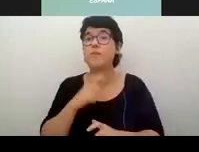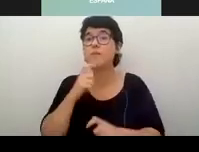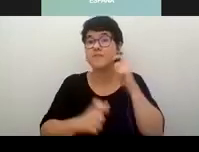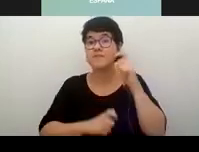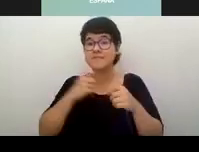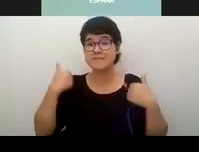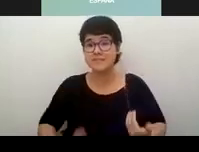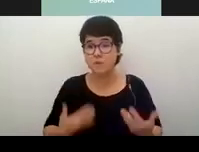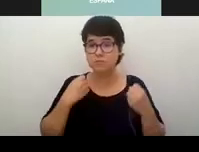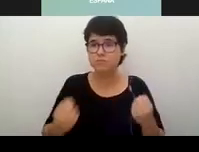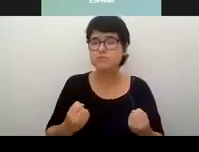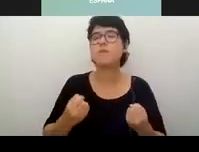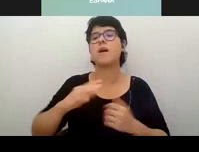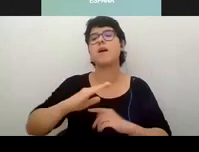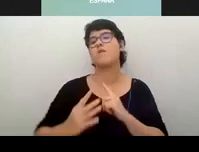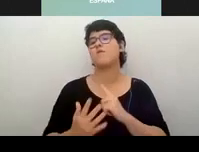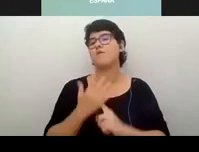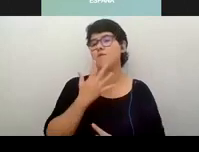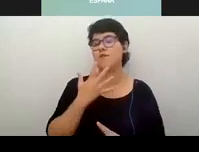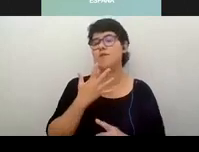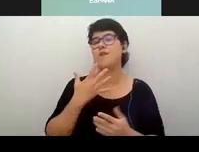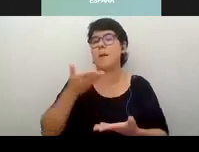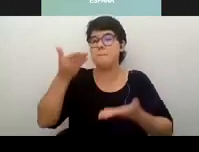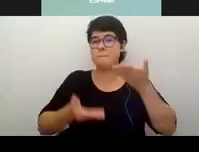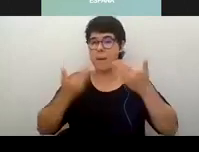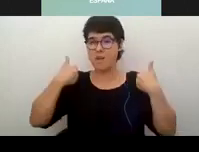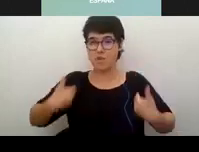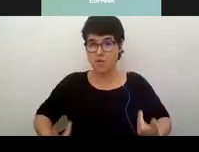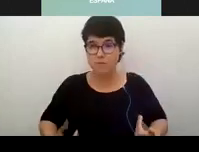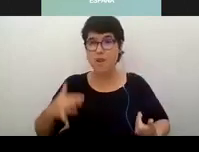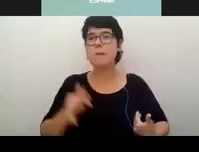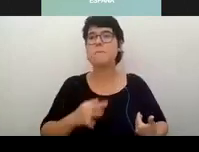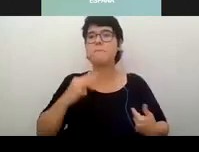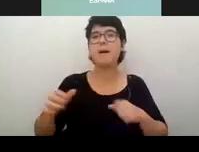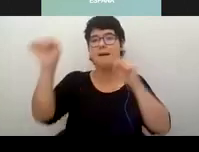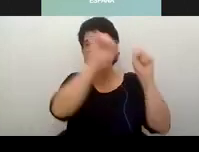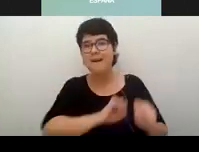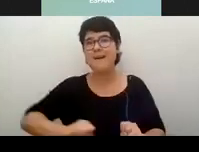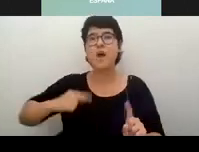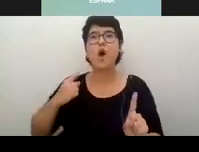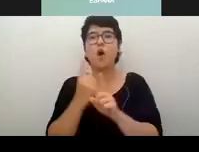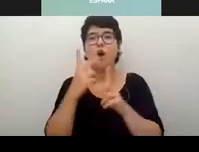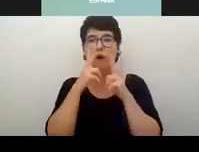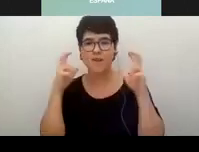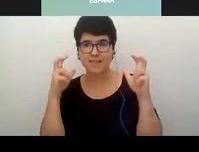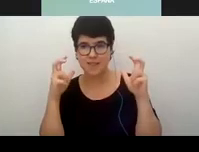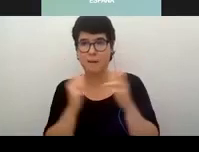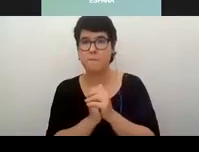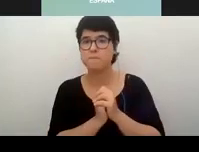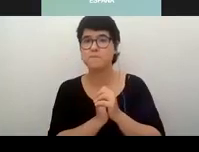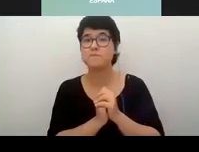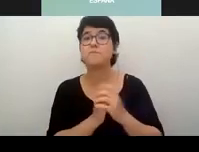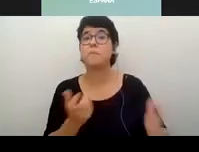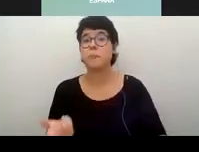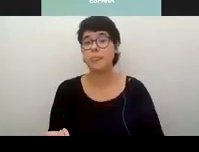peso corporal y protege a la obesidad. Hoy veremos un ejemplo, en alguna de las diapos que tenemos a continuación veremos un ejemplo de